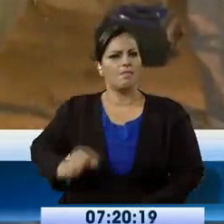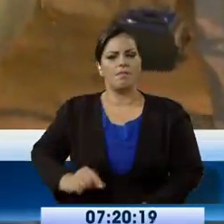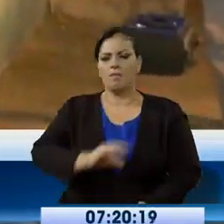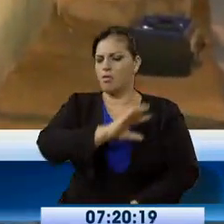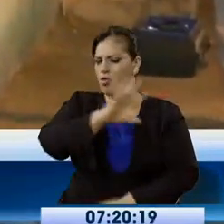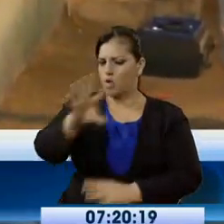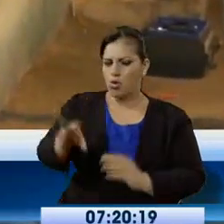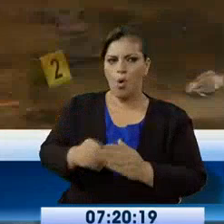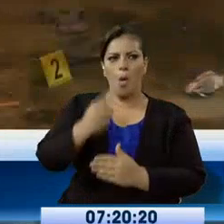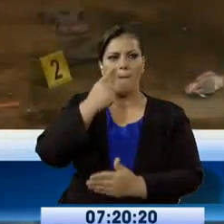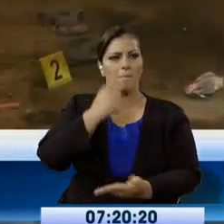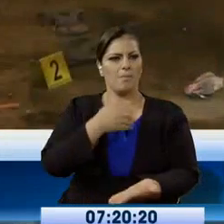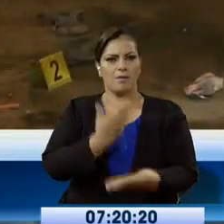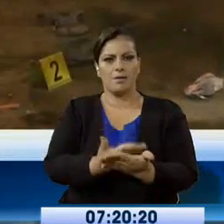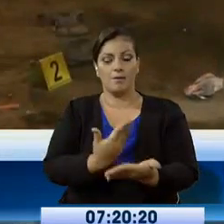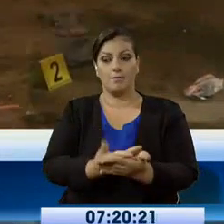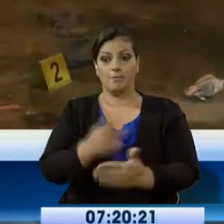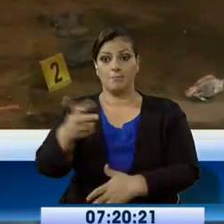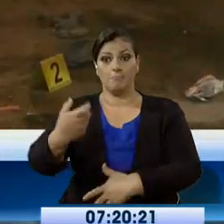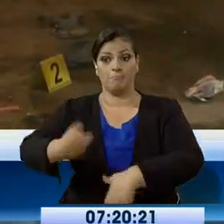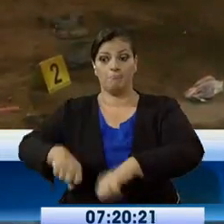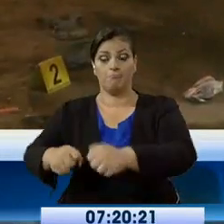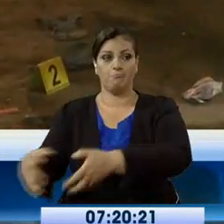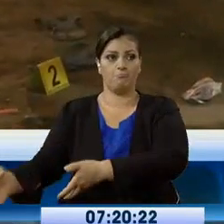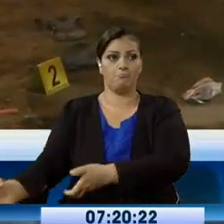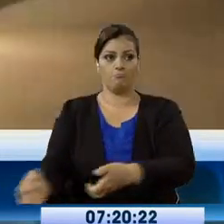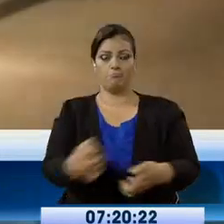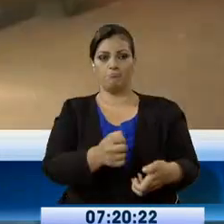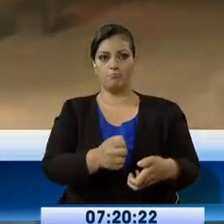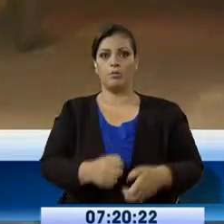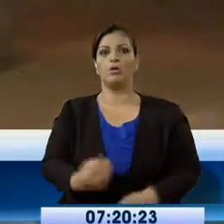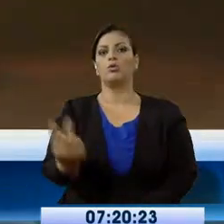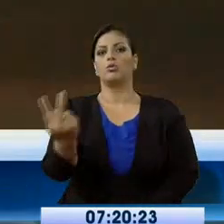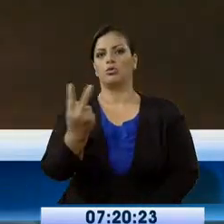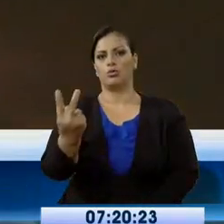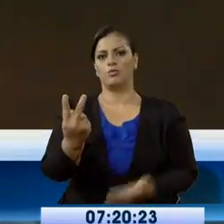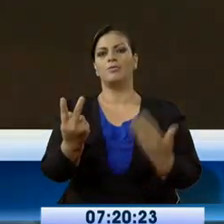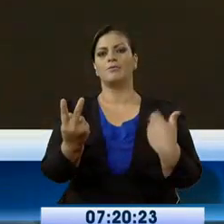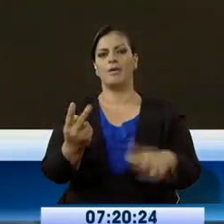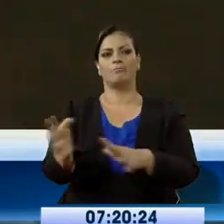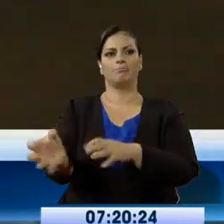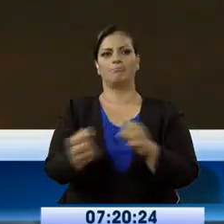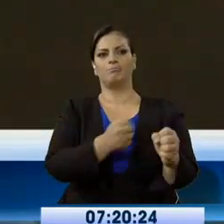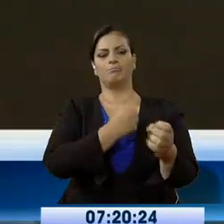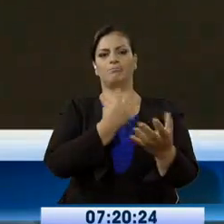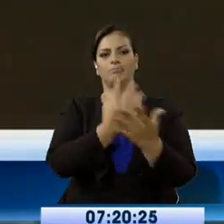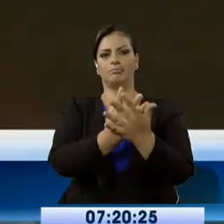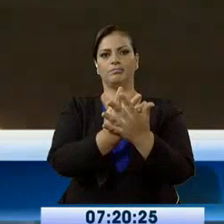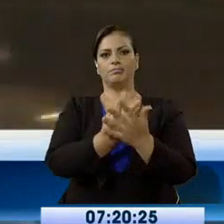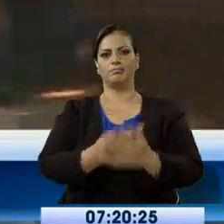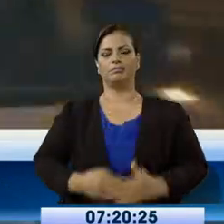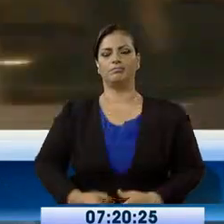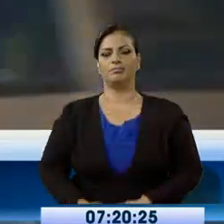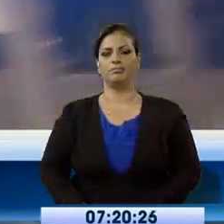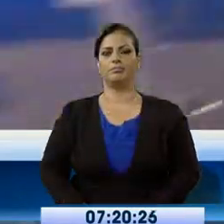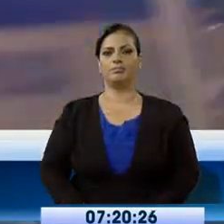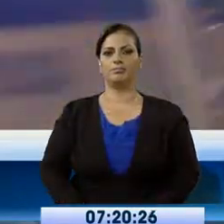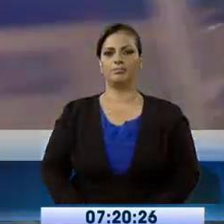detenidos fueron puestos a orden de las autoridades competentes. Desde la provincia de Santa Elena, informó Darwin